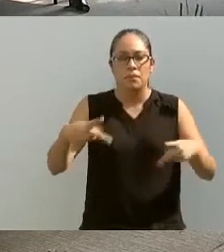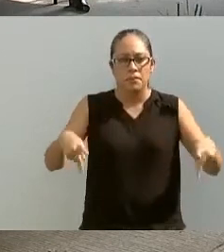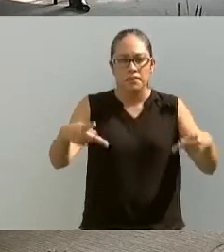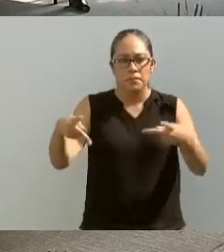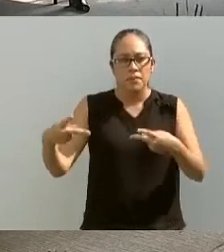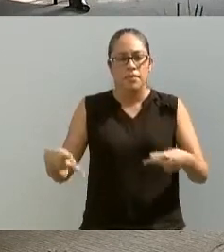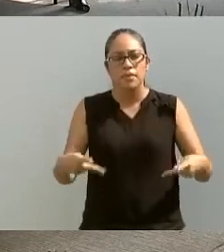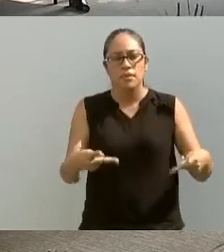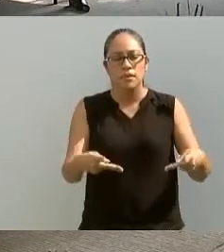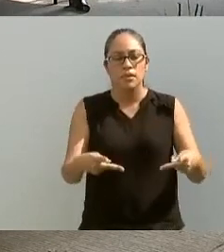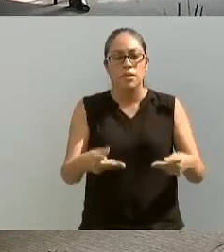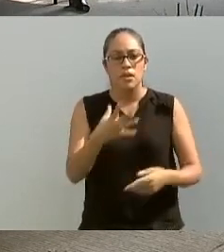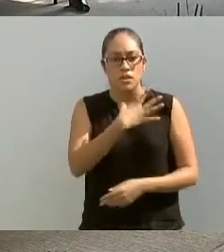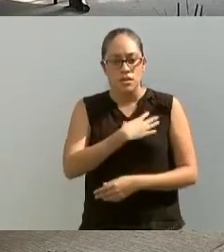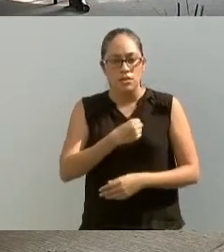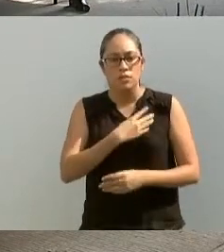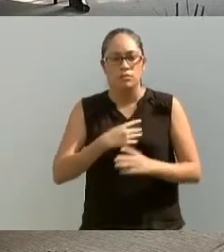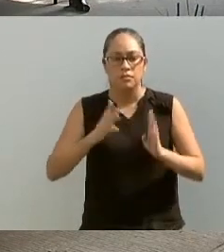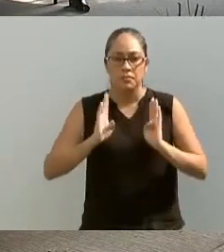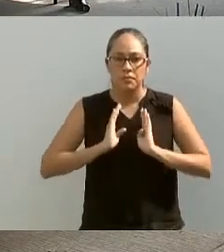de militares.